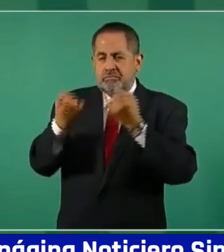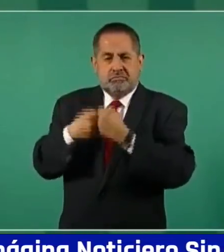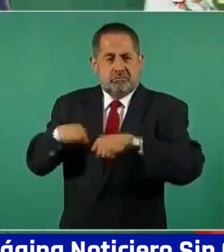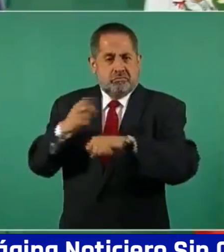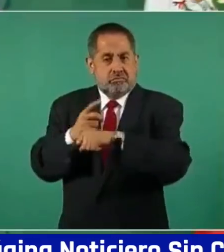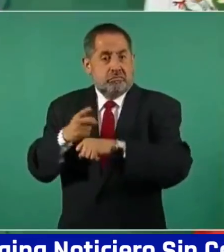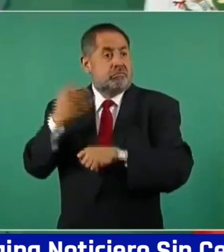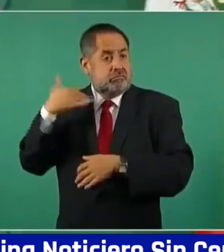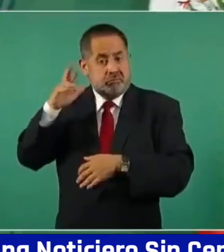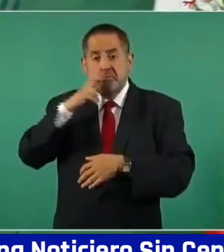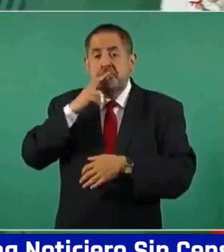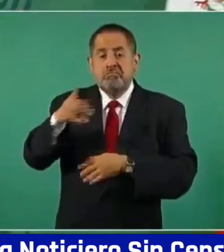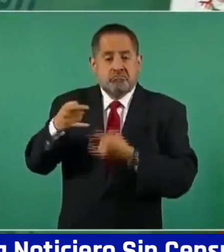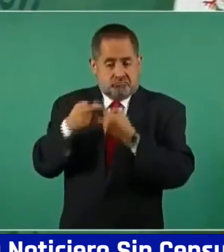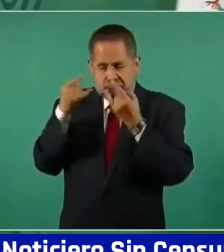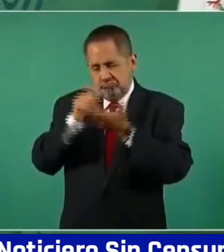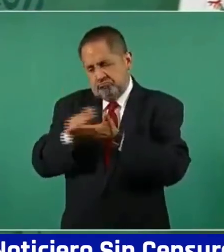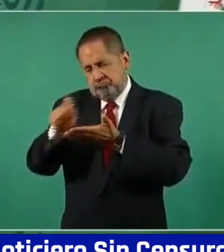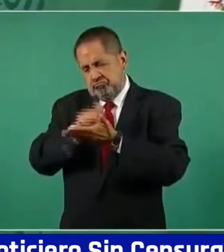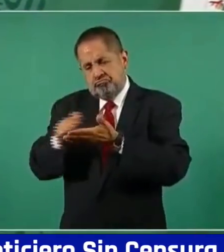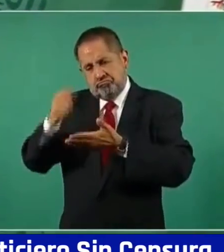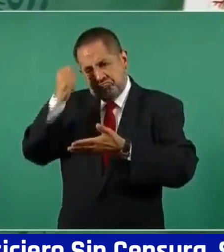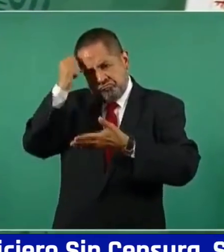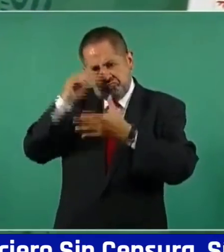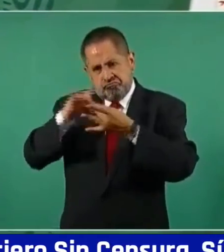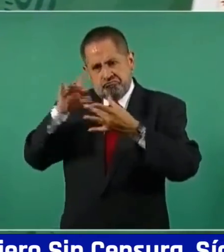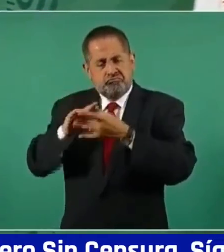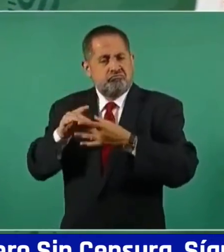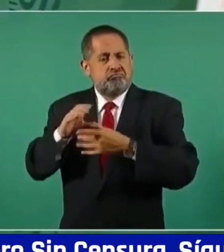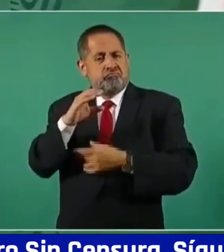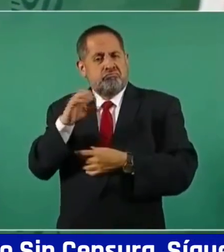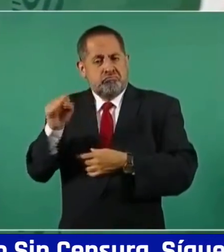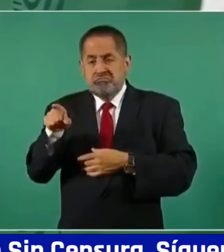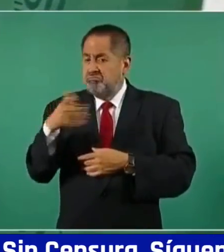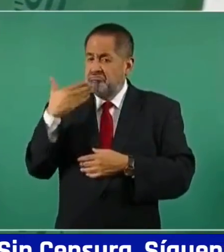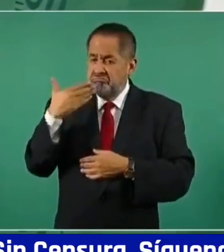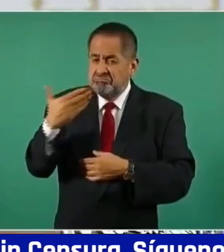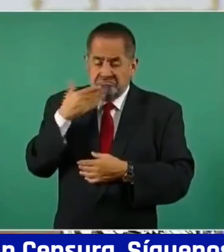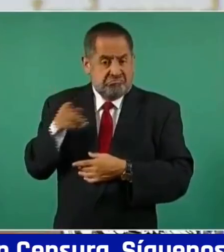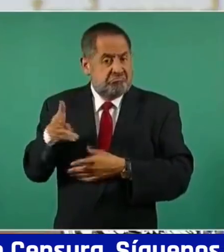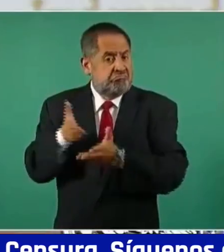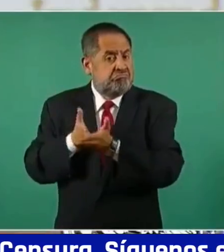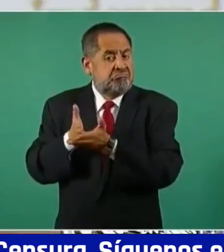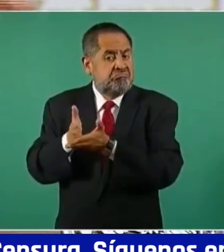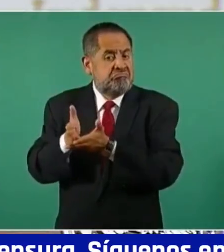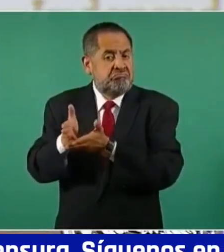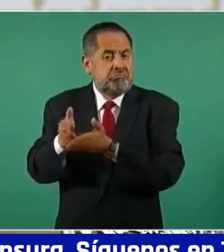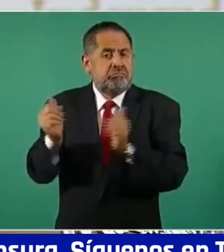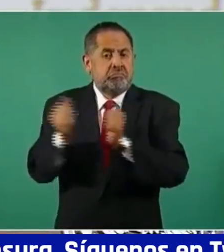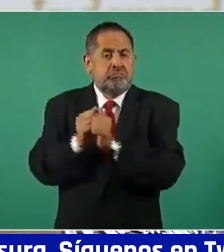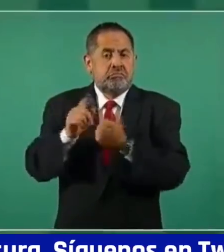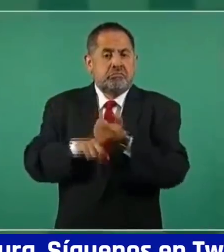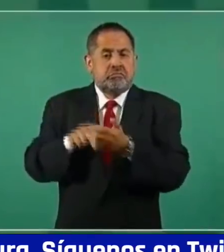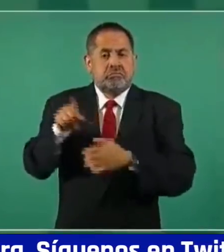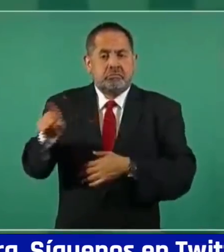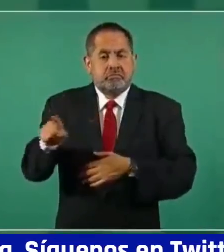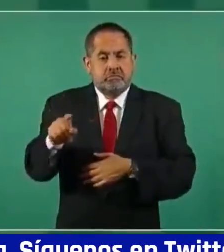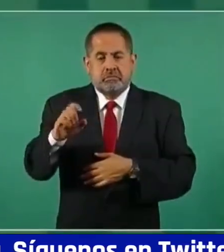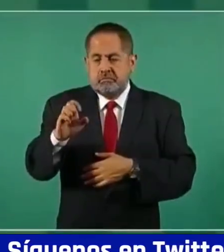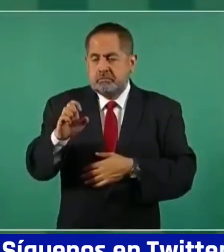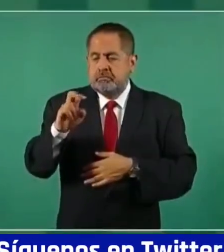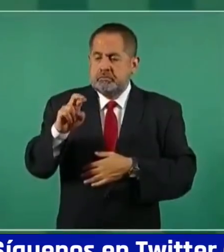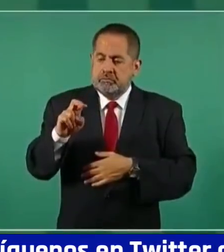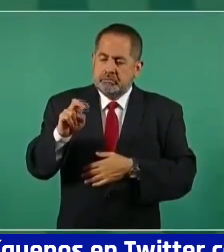mejores revistas teóricas de la ciencia social. Él junto con Enrique